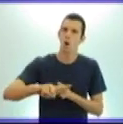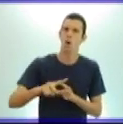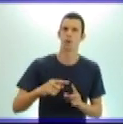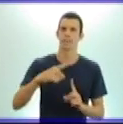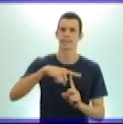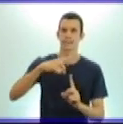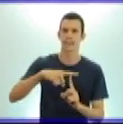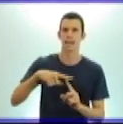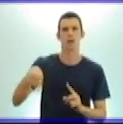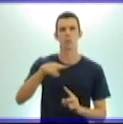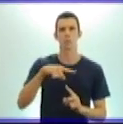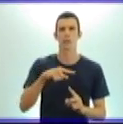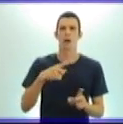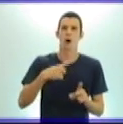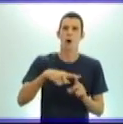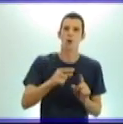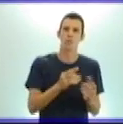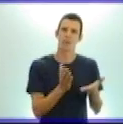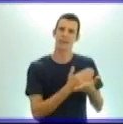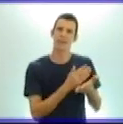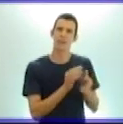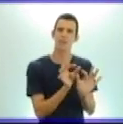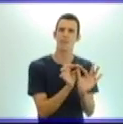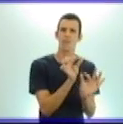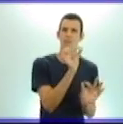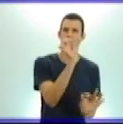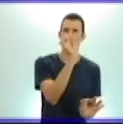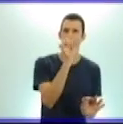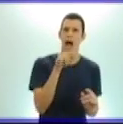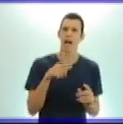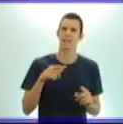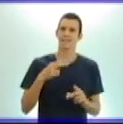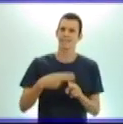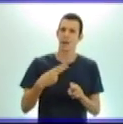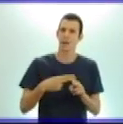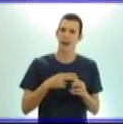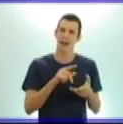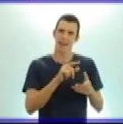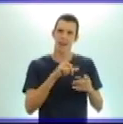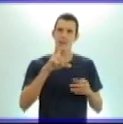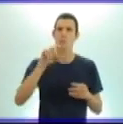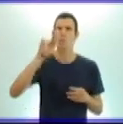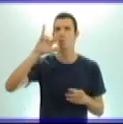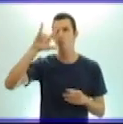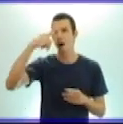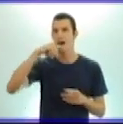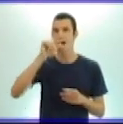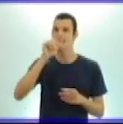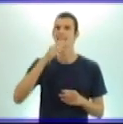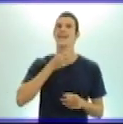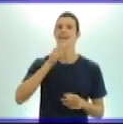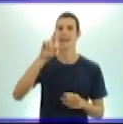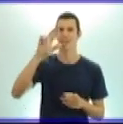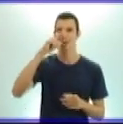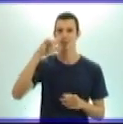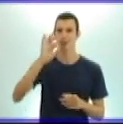de su cuaderno de actividades. Observen la diapositiva y copien.